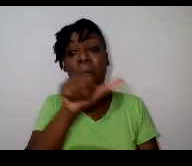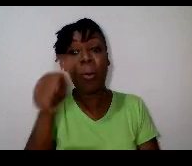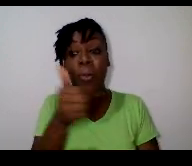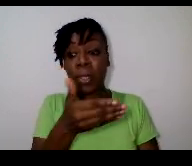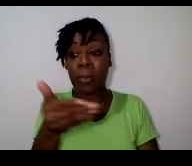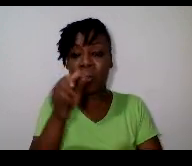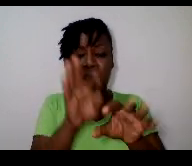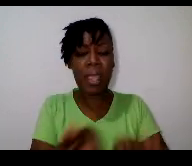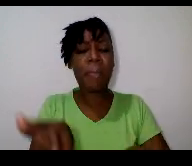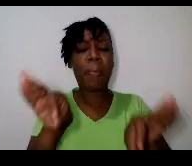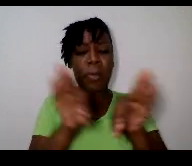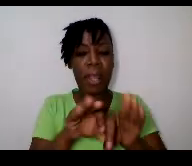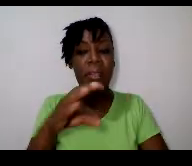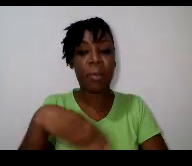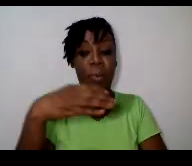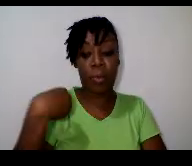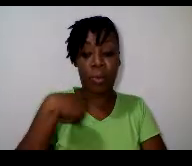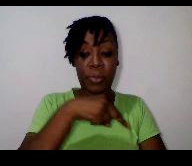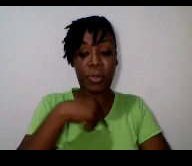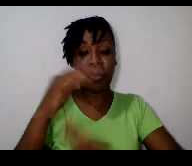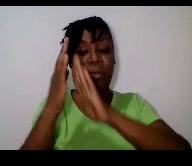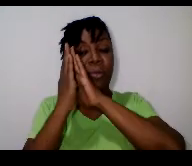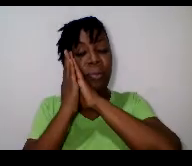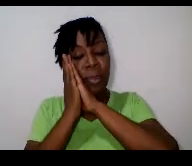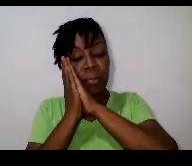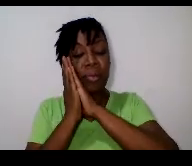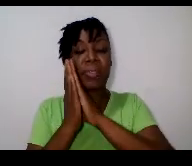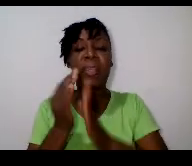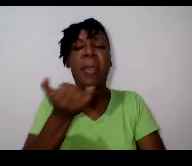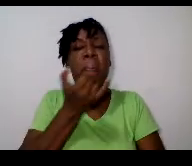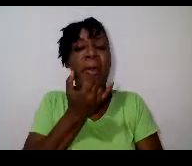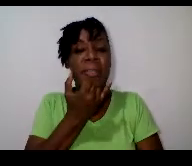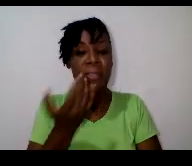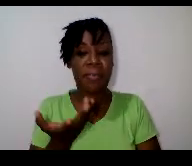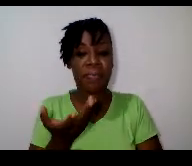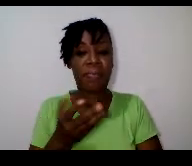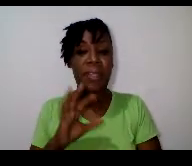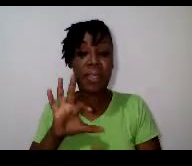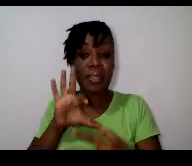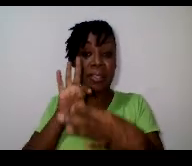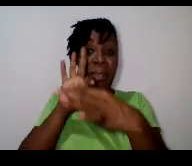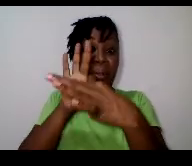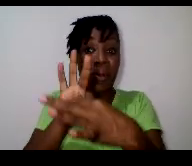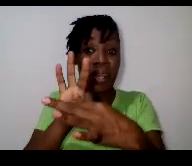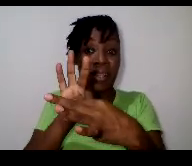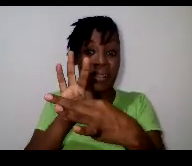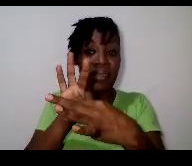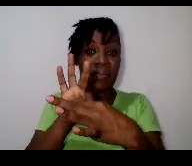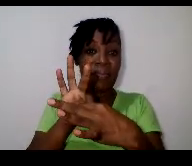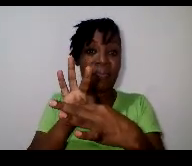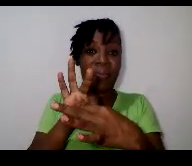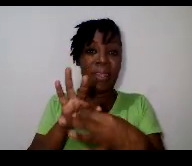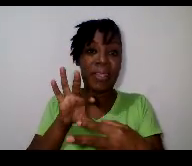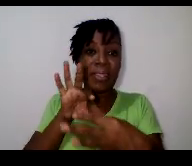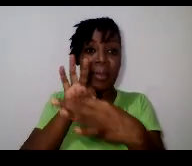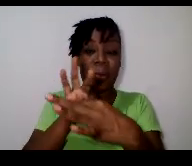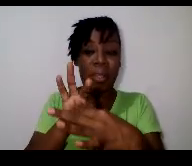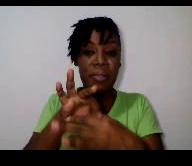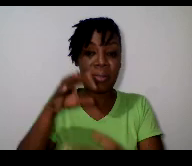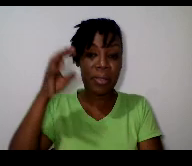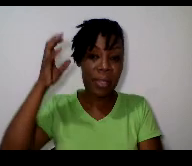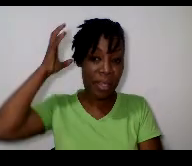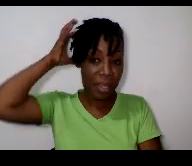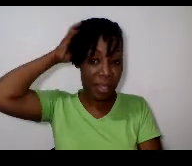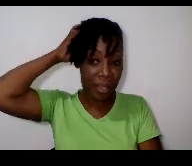pasa cuando dormimos es que se conecta el cerebro, ¿verdad? La amígdala con